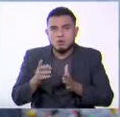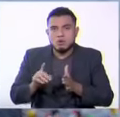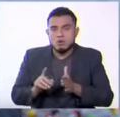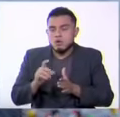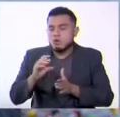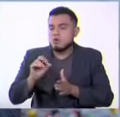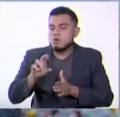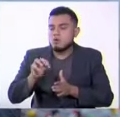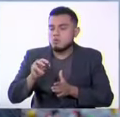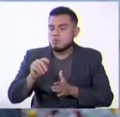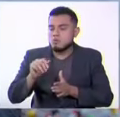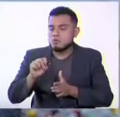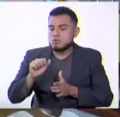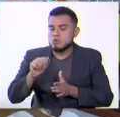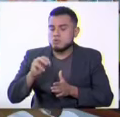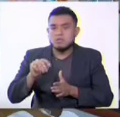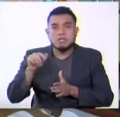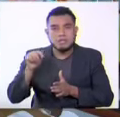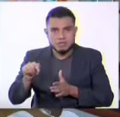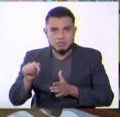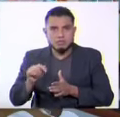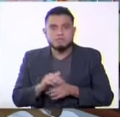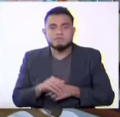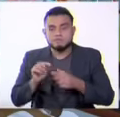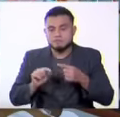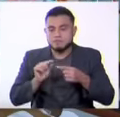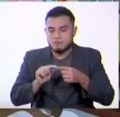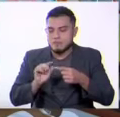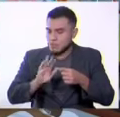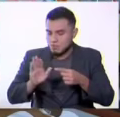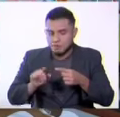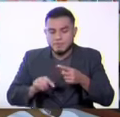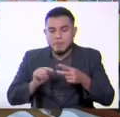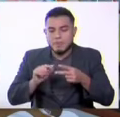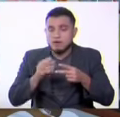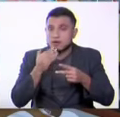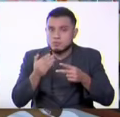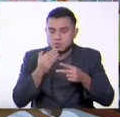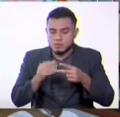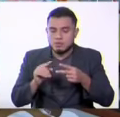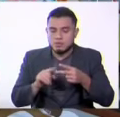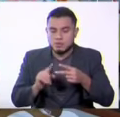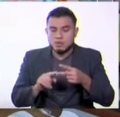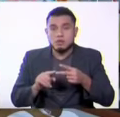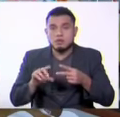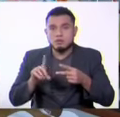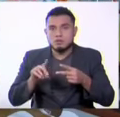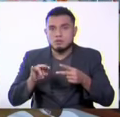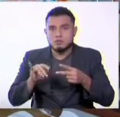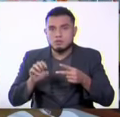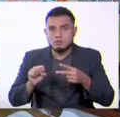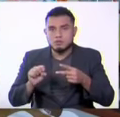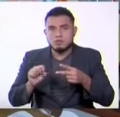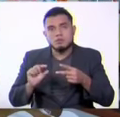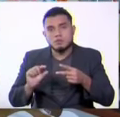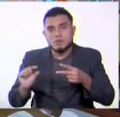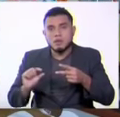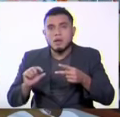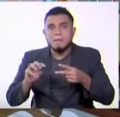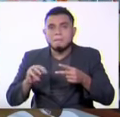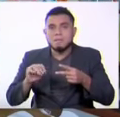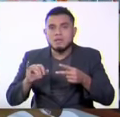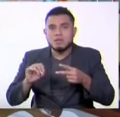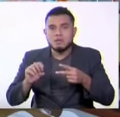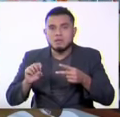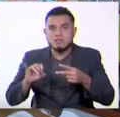en esta división celular. Hoy hablaremos de la división celular llamada meiosis y vamos